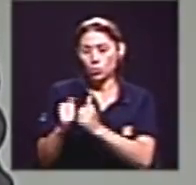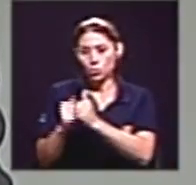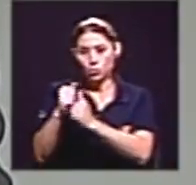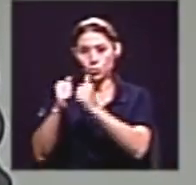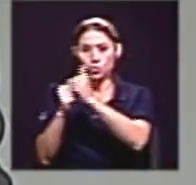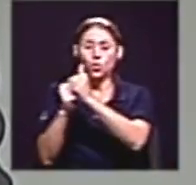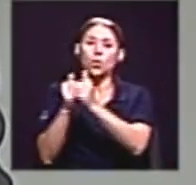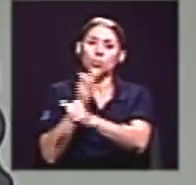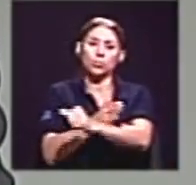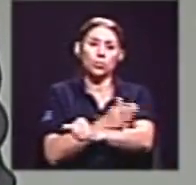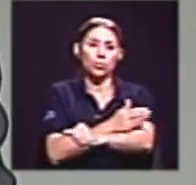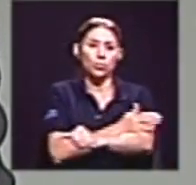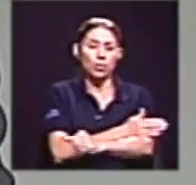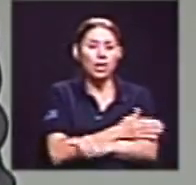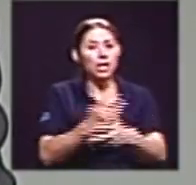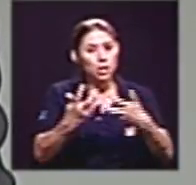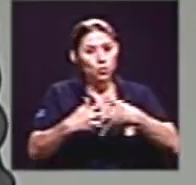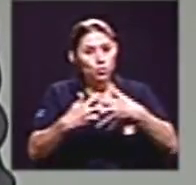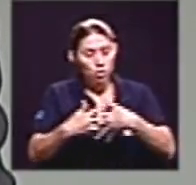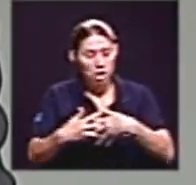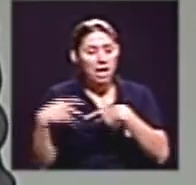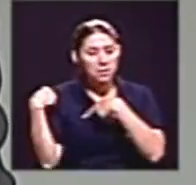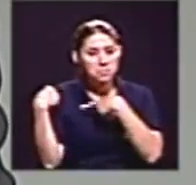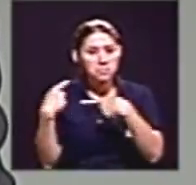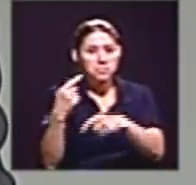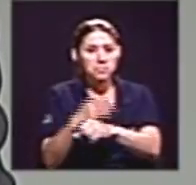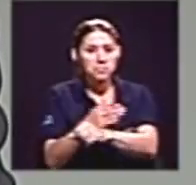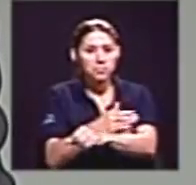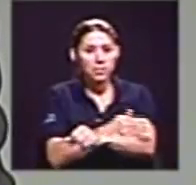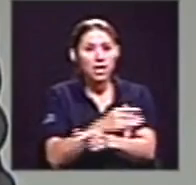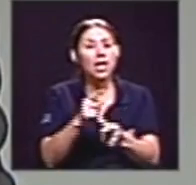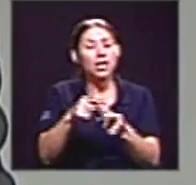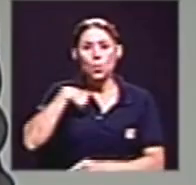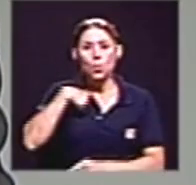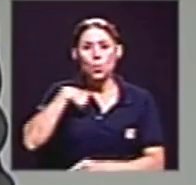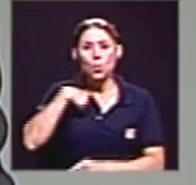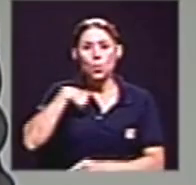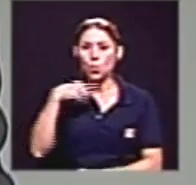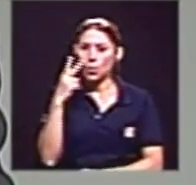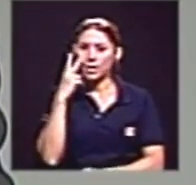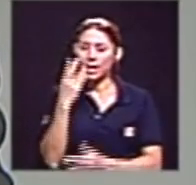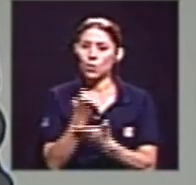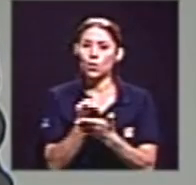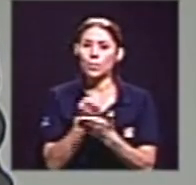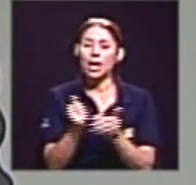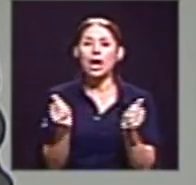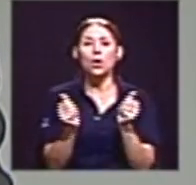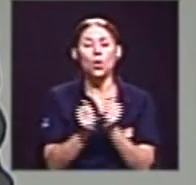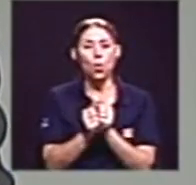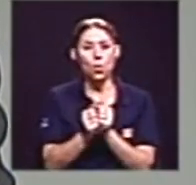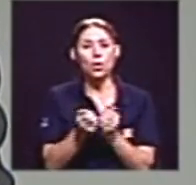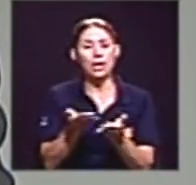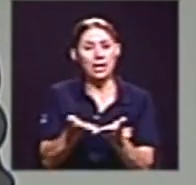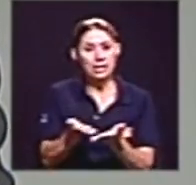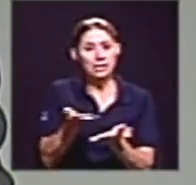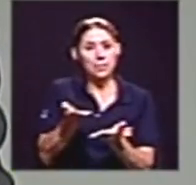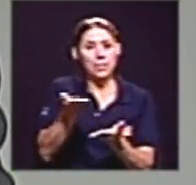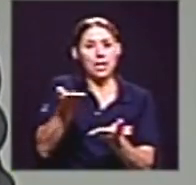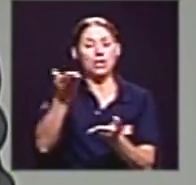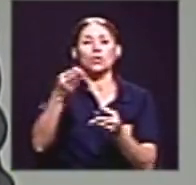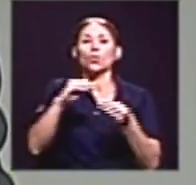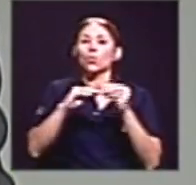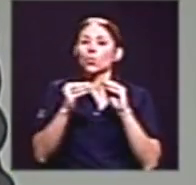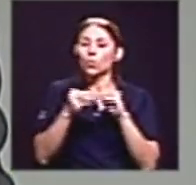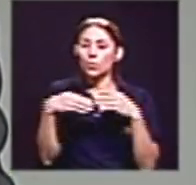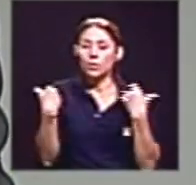ya ha venido recuperándose, y entonces uno sí vería una economía con una tasa positiva de crecimiento, uno vería una economía